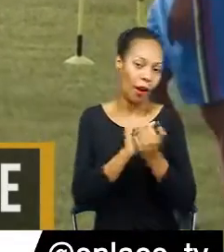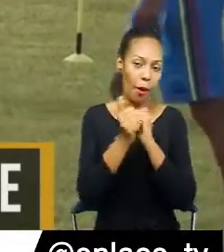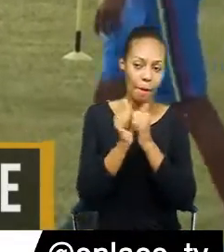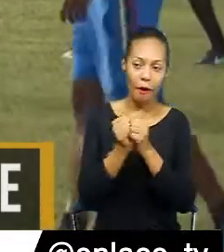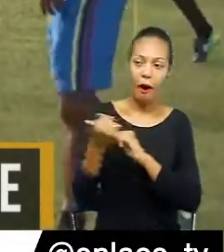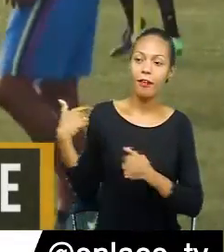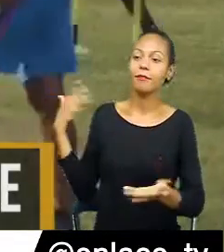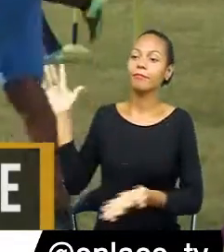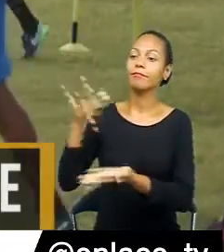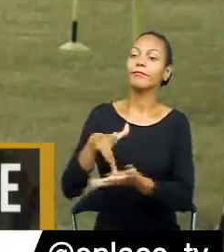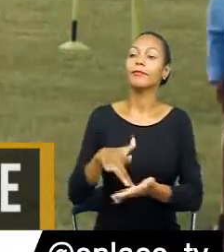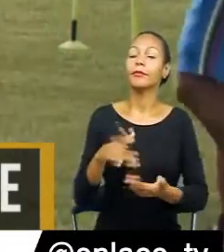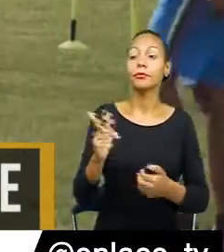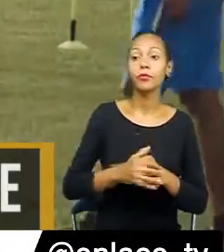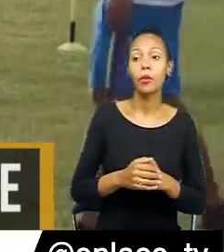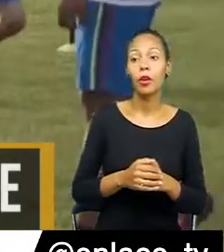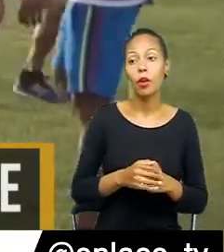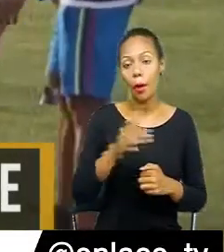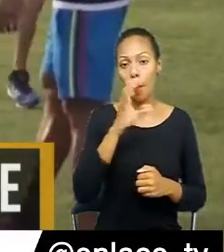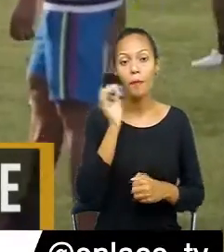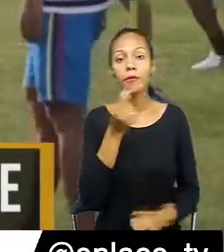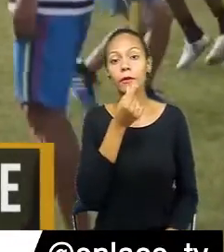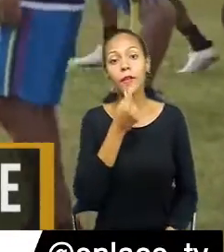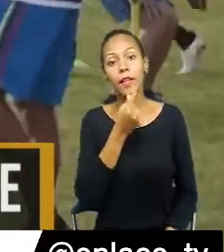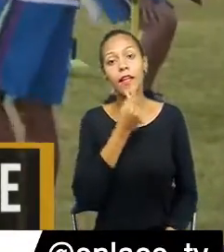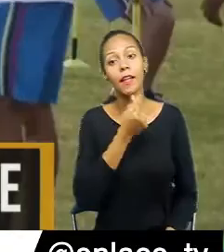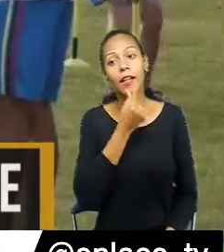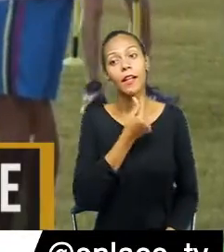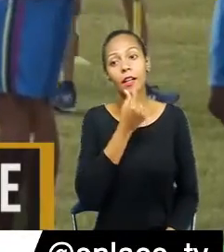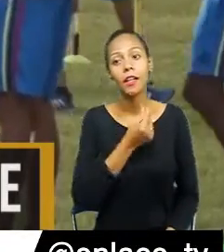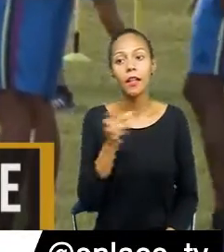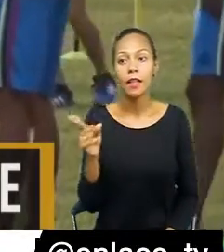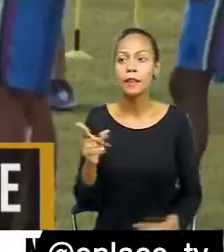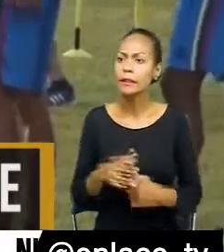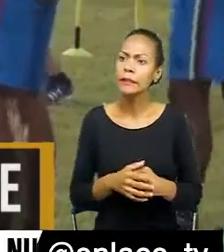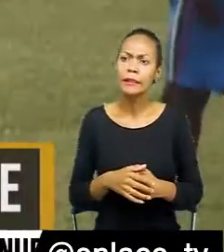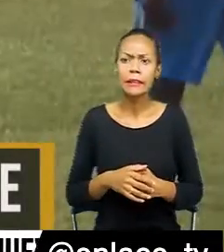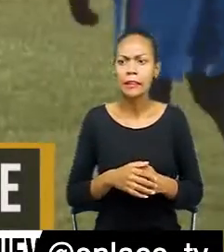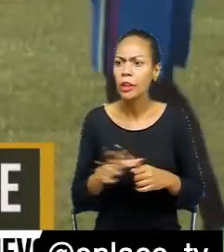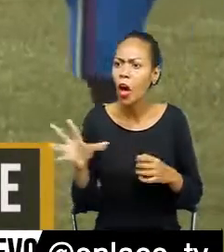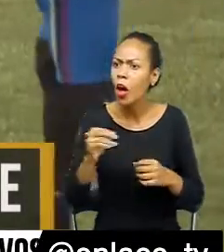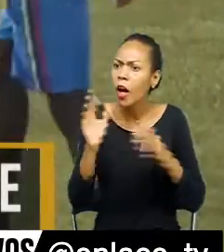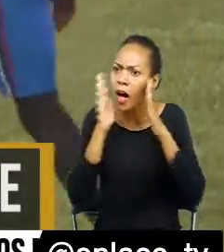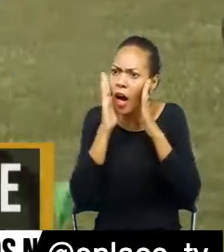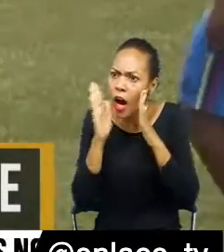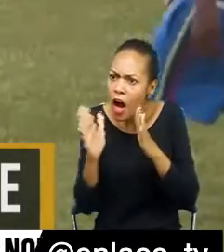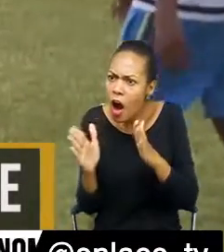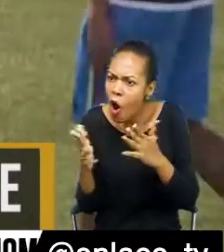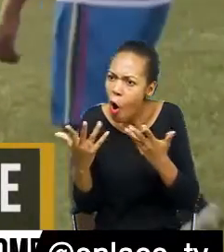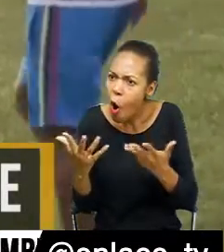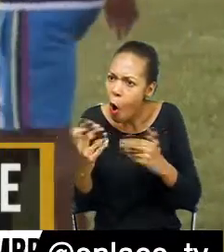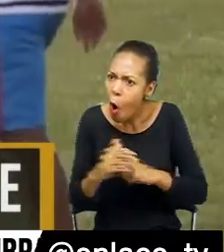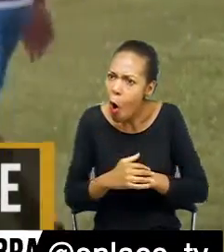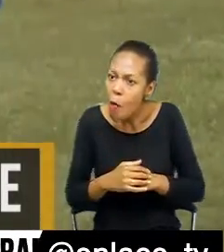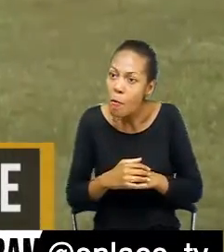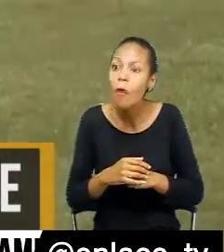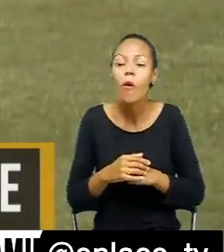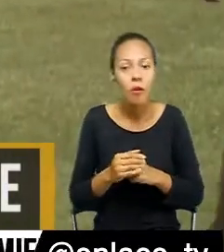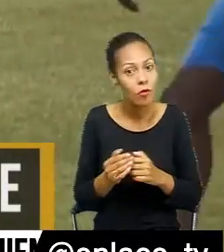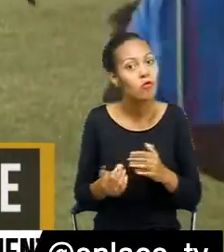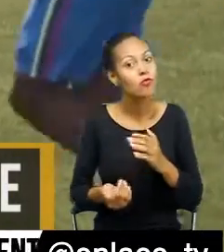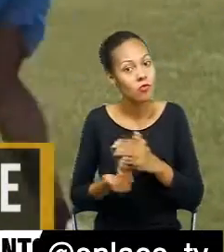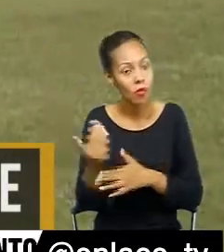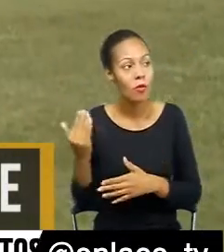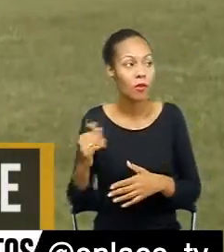2018. Radamel Falcao García se ha convertido sin lugar a dudas en la atracción de esta convocatoria y en la novedad de la misma para